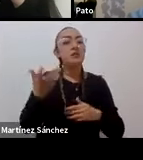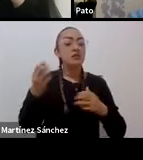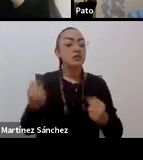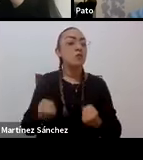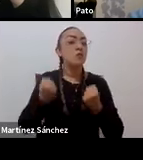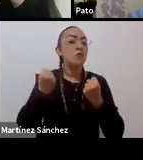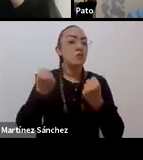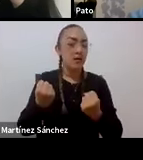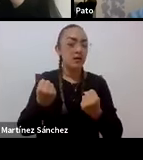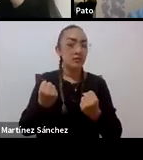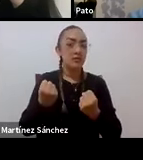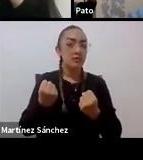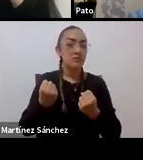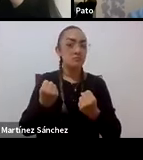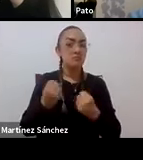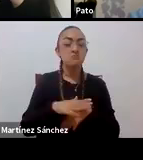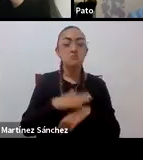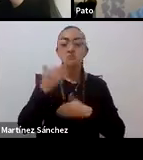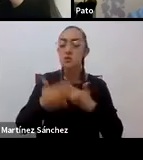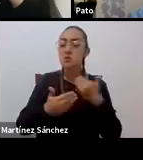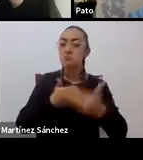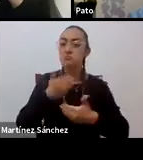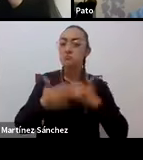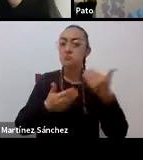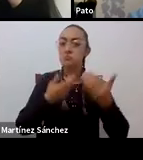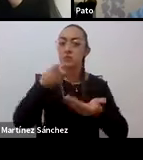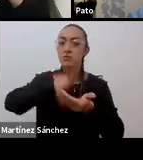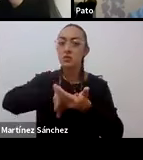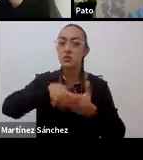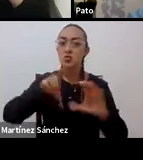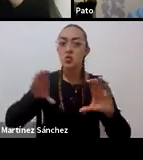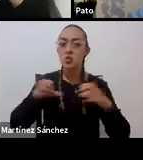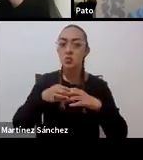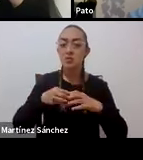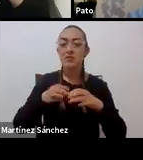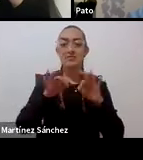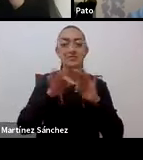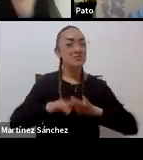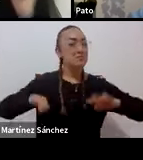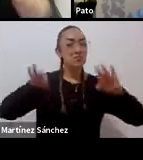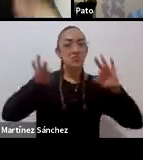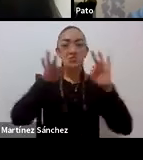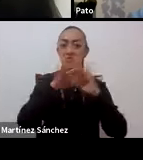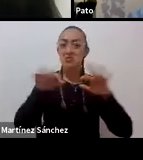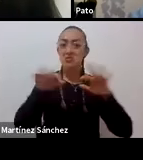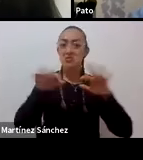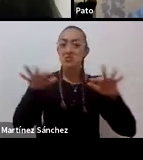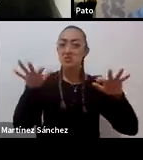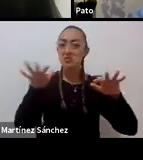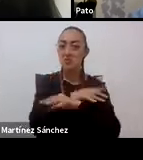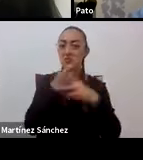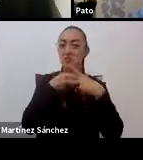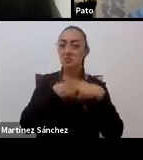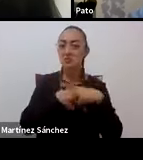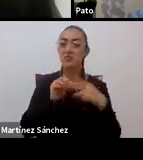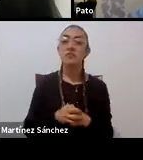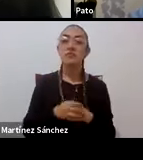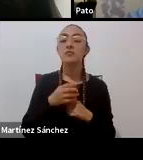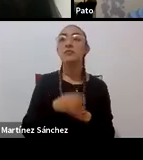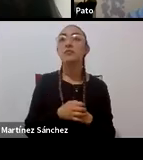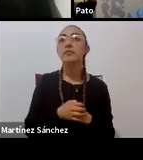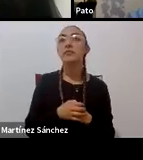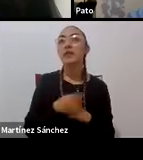tangible, pero se desatan procesos dentro de la comunidad que son muy importantes, ¿no? Y creo que esto nos permite hablar